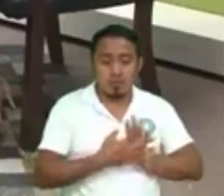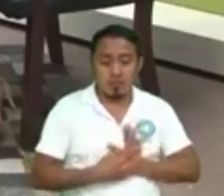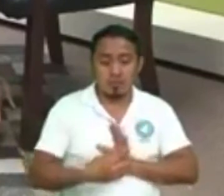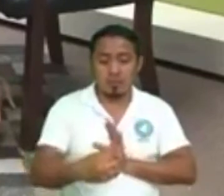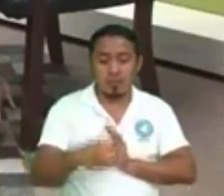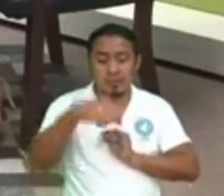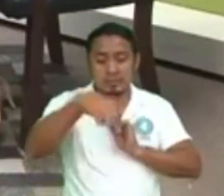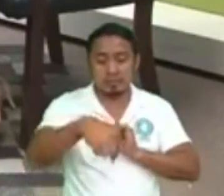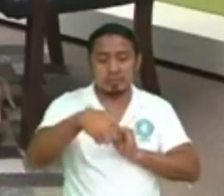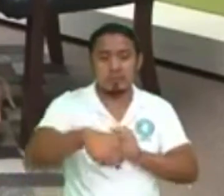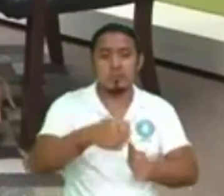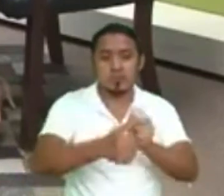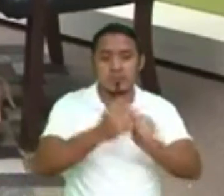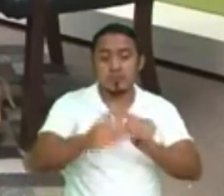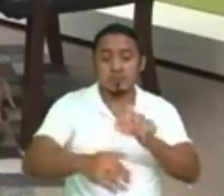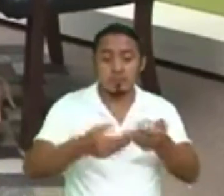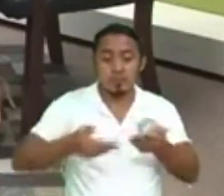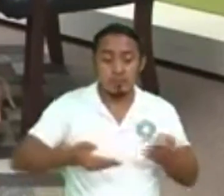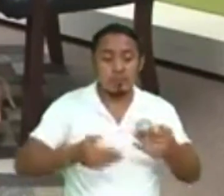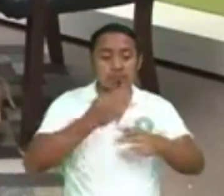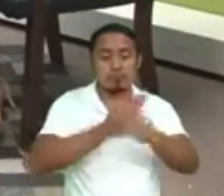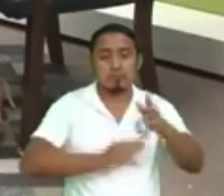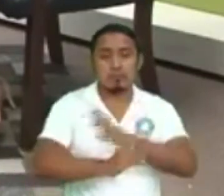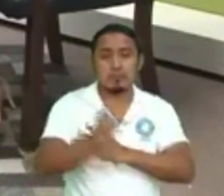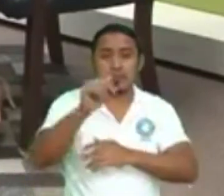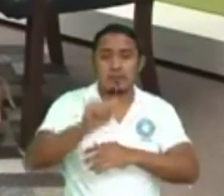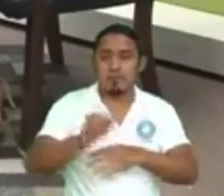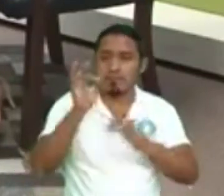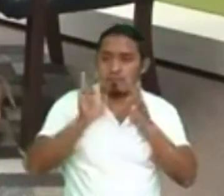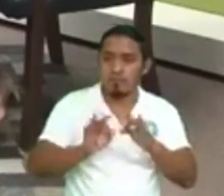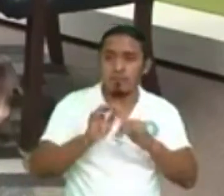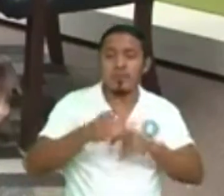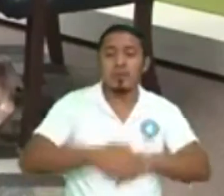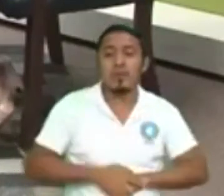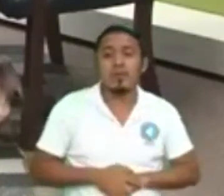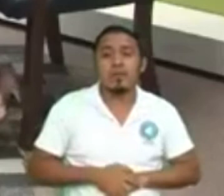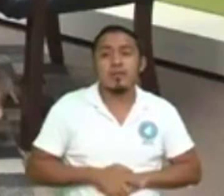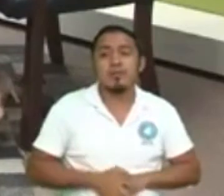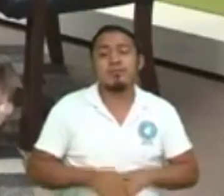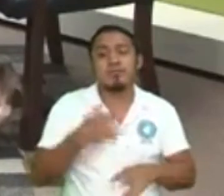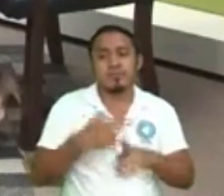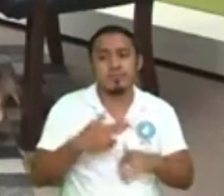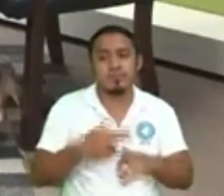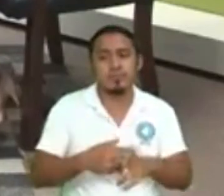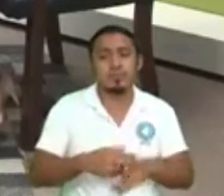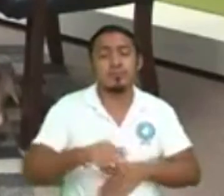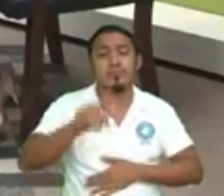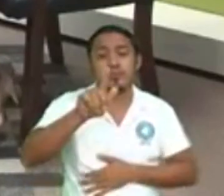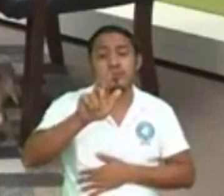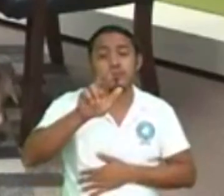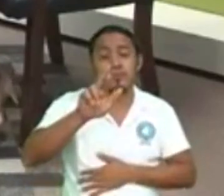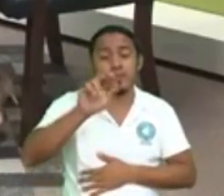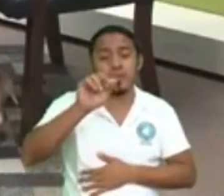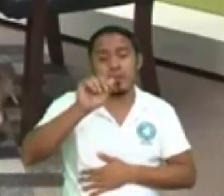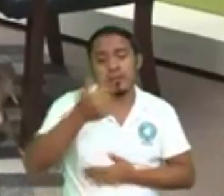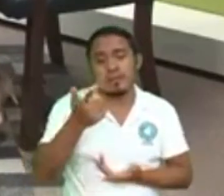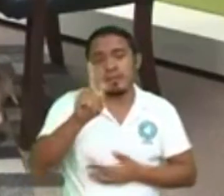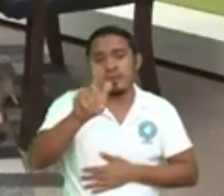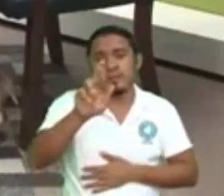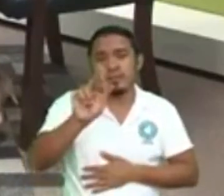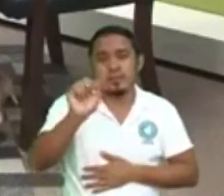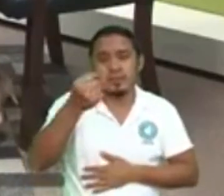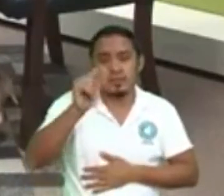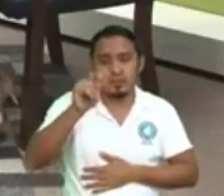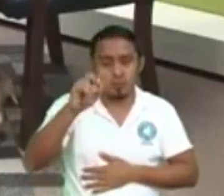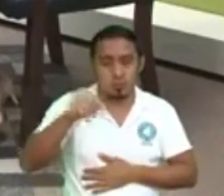concepto tan concepto que usted sí refiere. Es un trastorno del espectro alcohólico fetal, no solo incluye